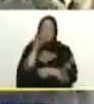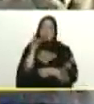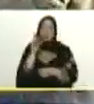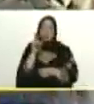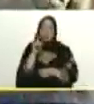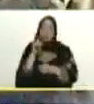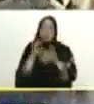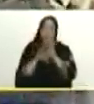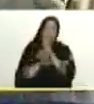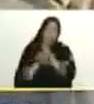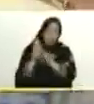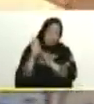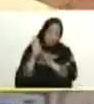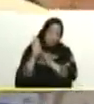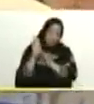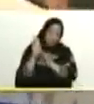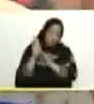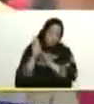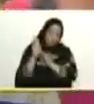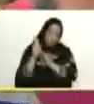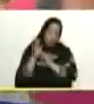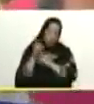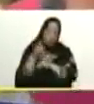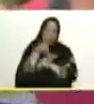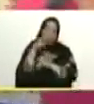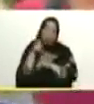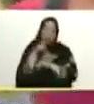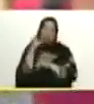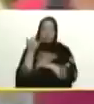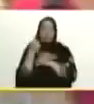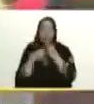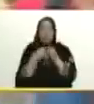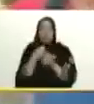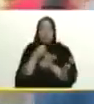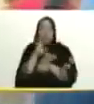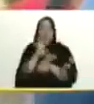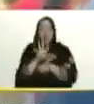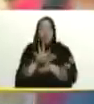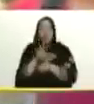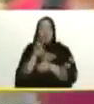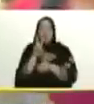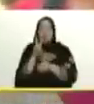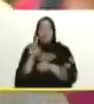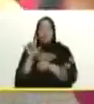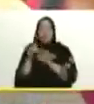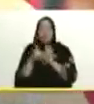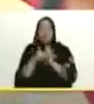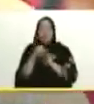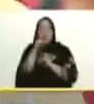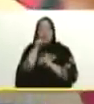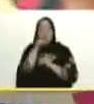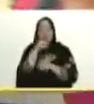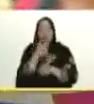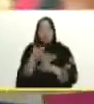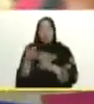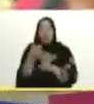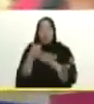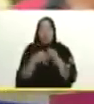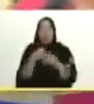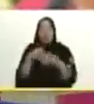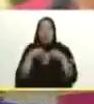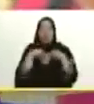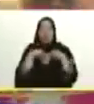la recuperación de armas. En la recuperación de armas ya llevamos 425 mil armas